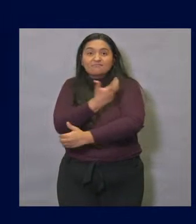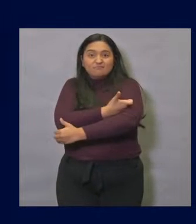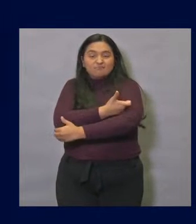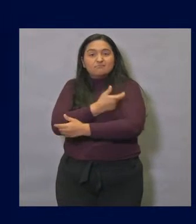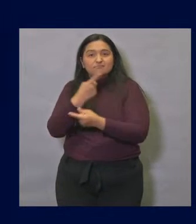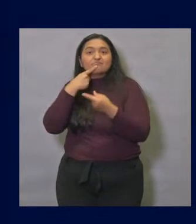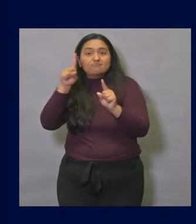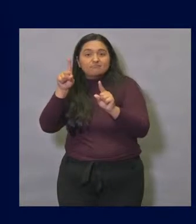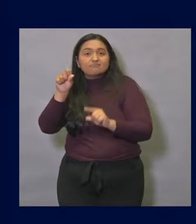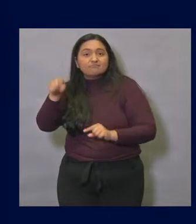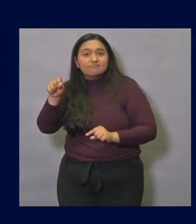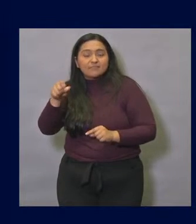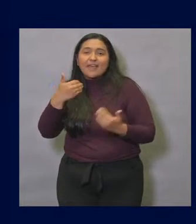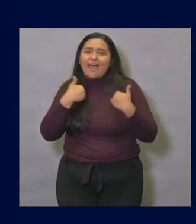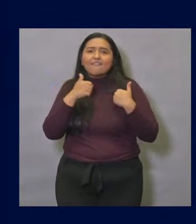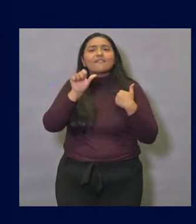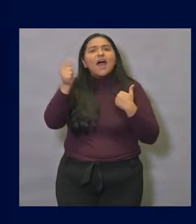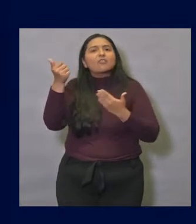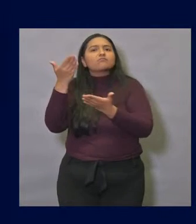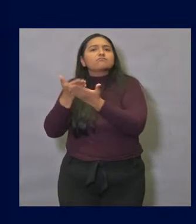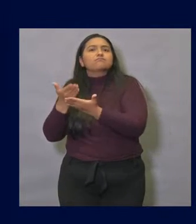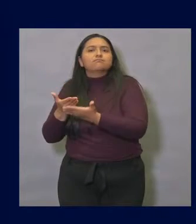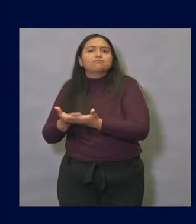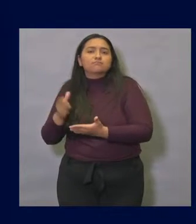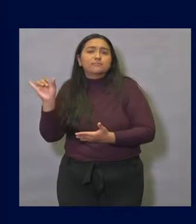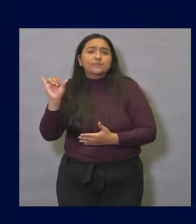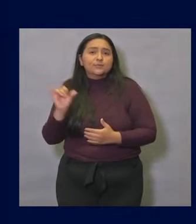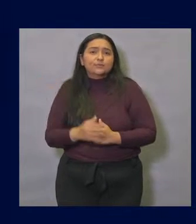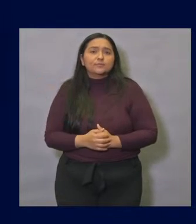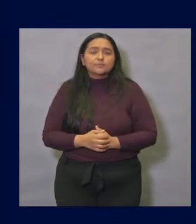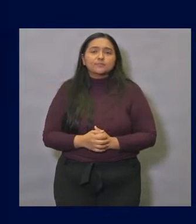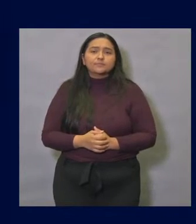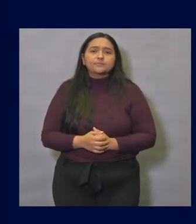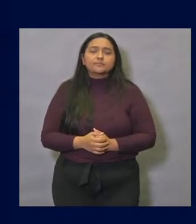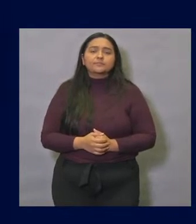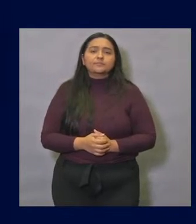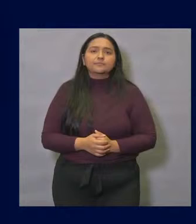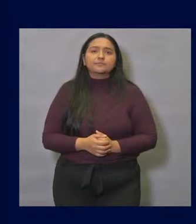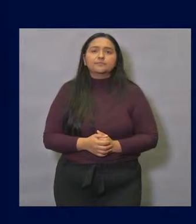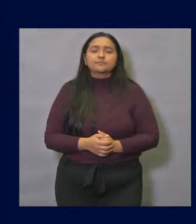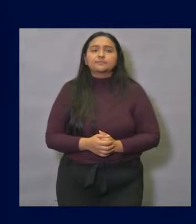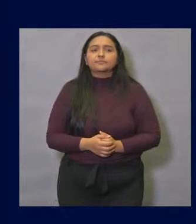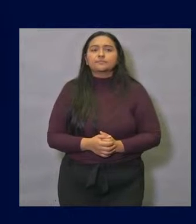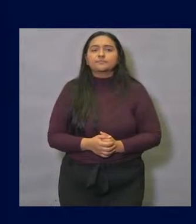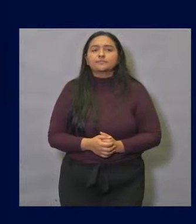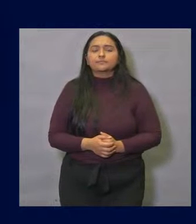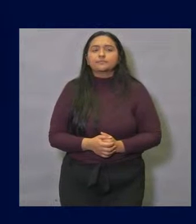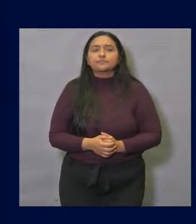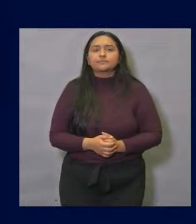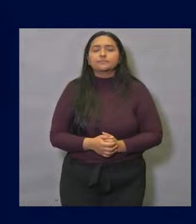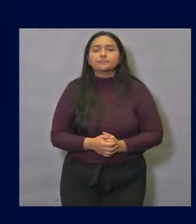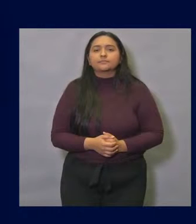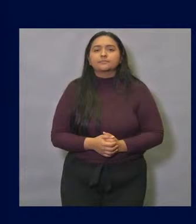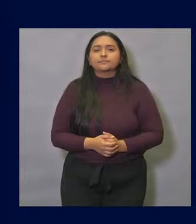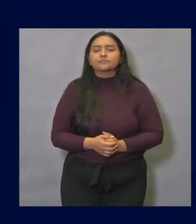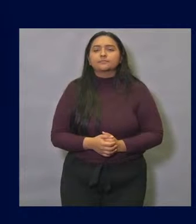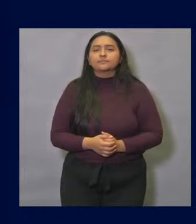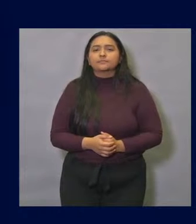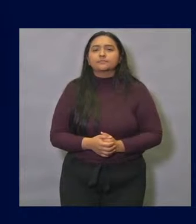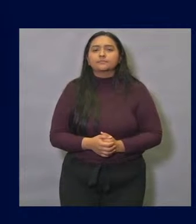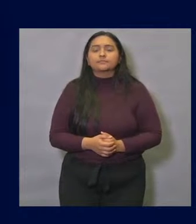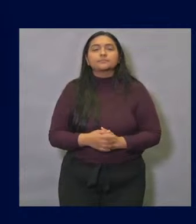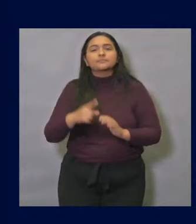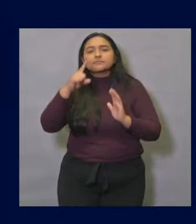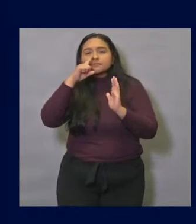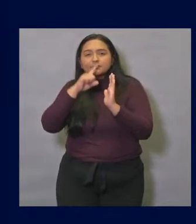muy eficaz de prevenir infecciones, enfermedades graves y la muerte por COVID-19. Los datos de